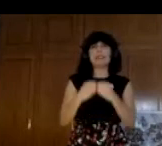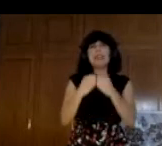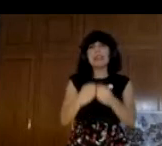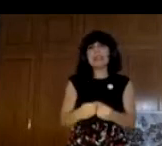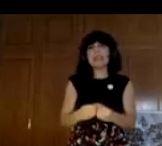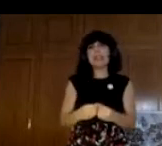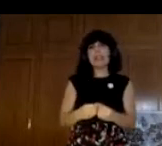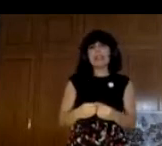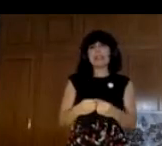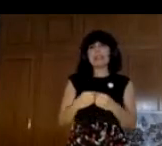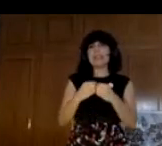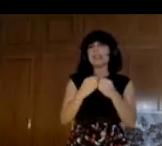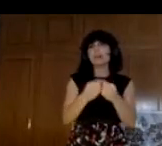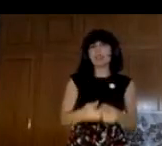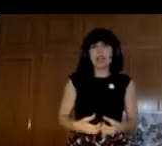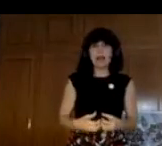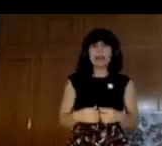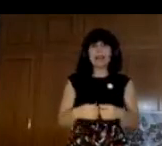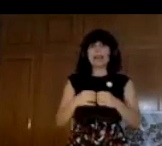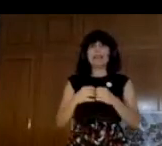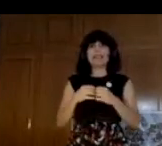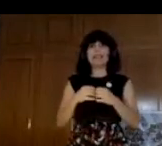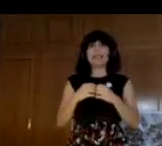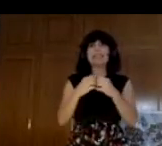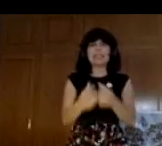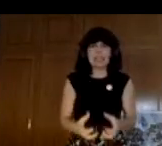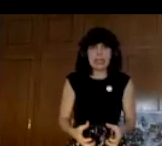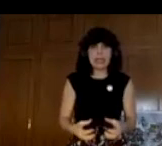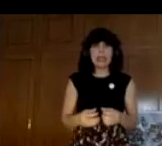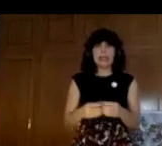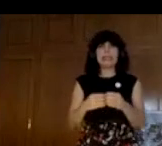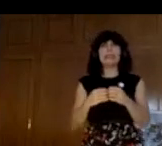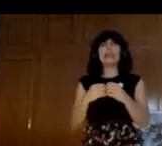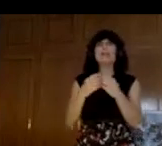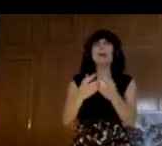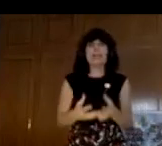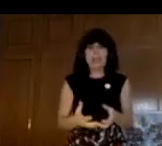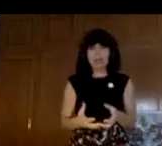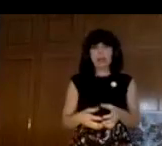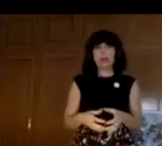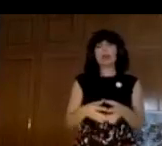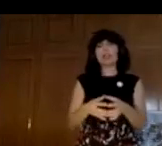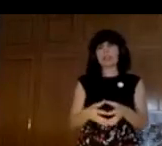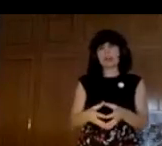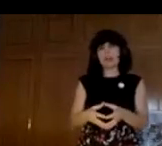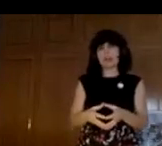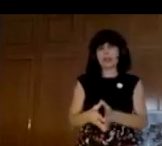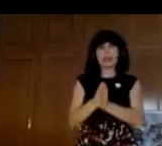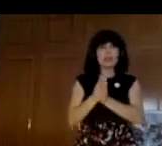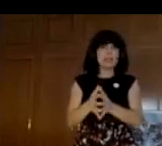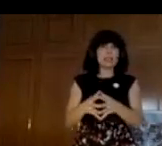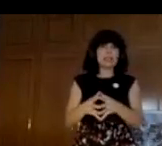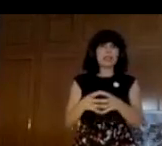y se siente responsable y siente tristeza y siente empatía por lo que está